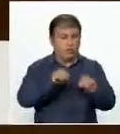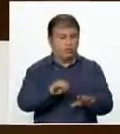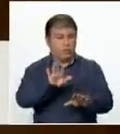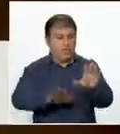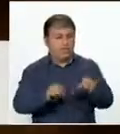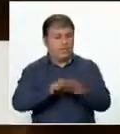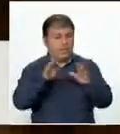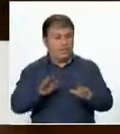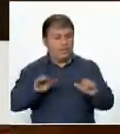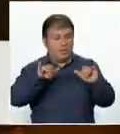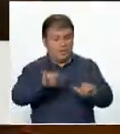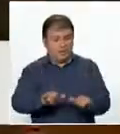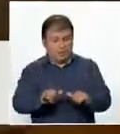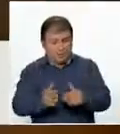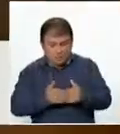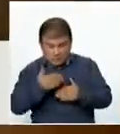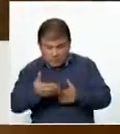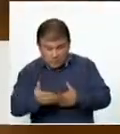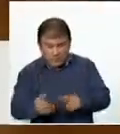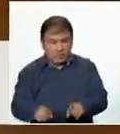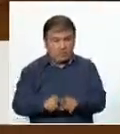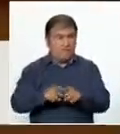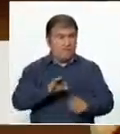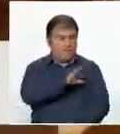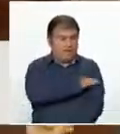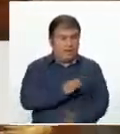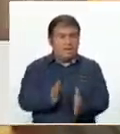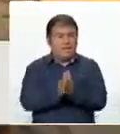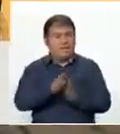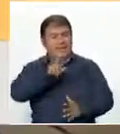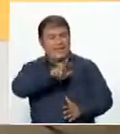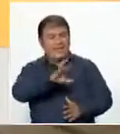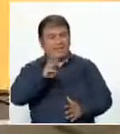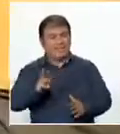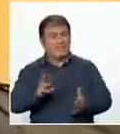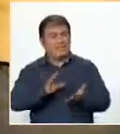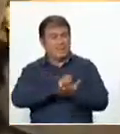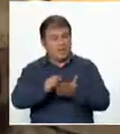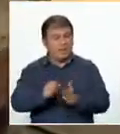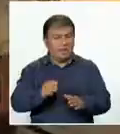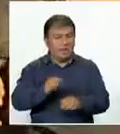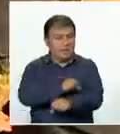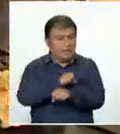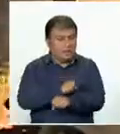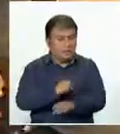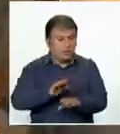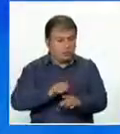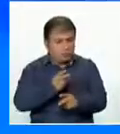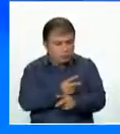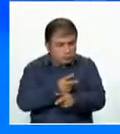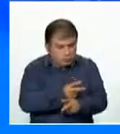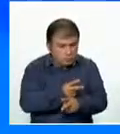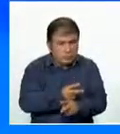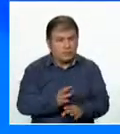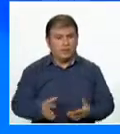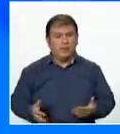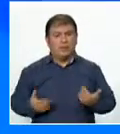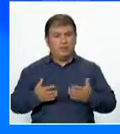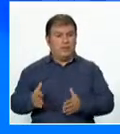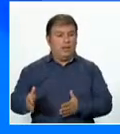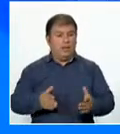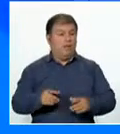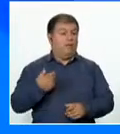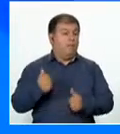detención preliminar. Después de la fecha, la fiscalía solicitará 36 meses de prisión preventiva. Esta peligrosa